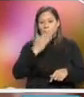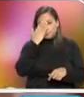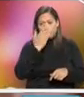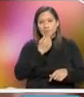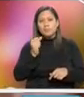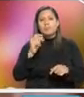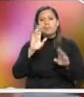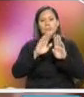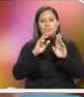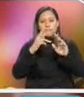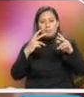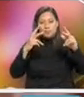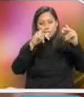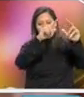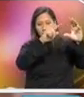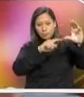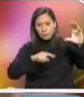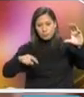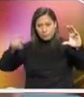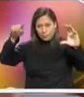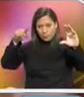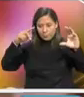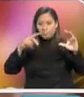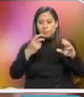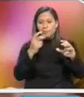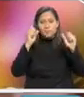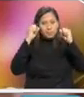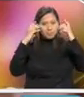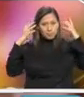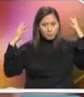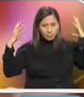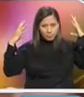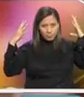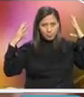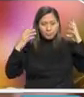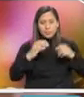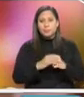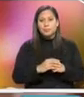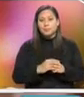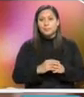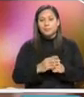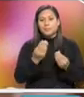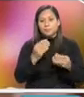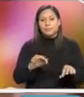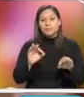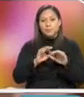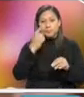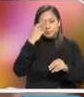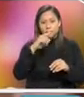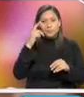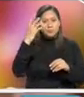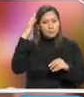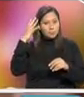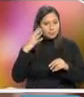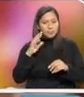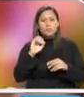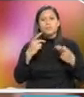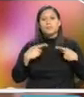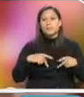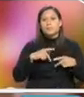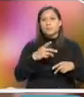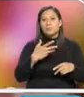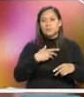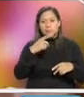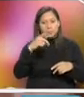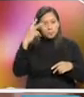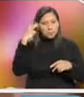capas redondas. Estas capas redondas te crean volumen, inflan el cabello y son ideales para melenas rizadas o para gente que tiene el